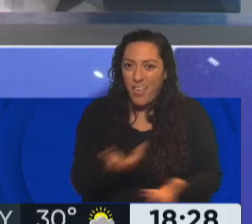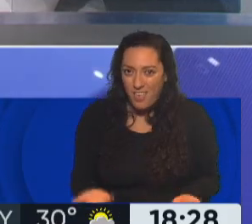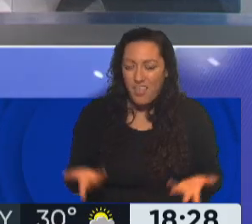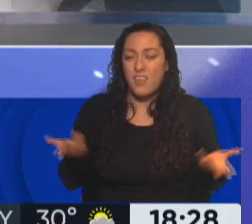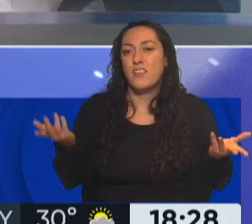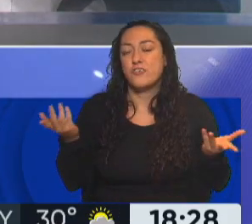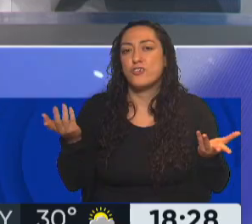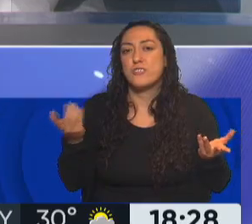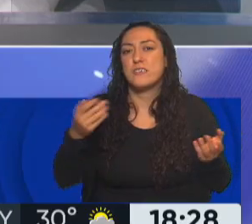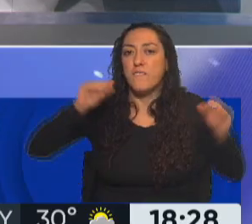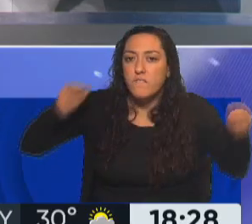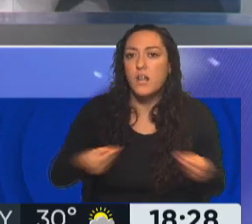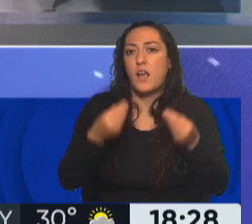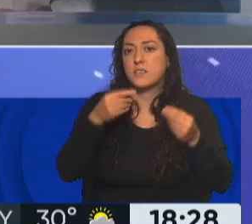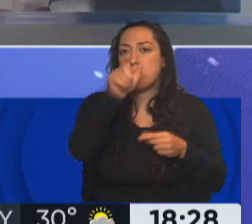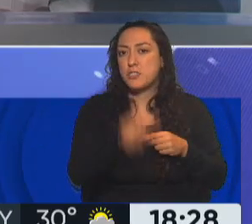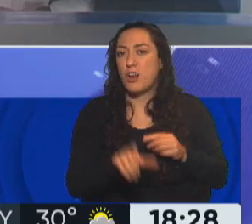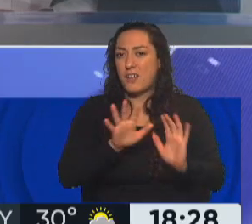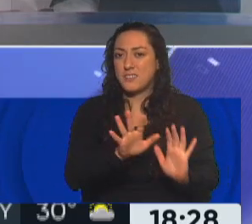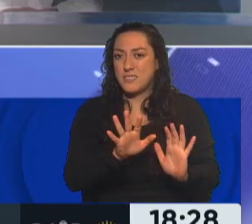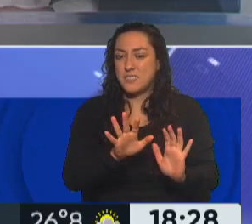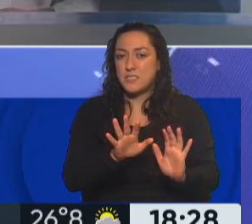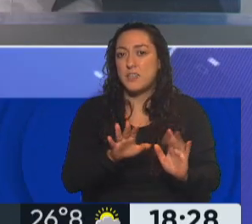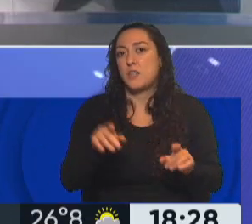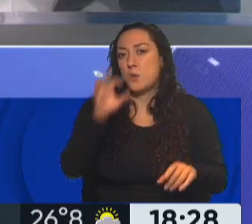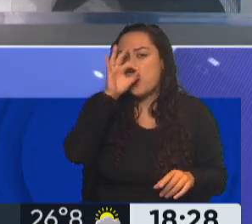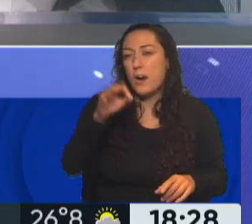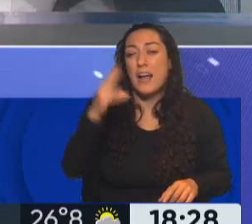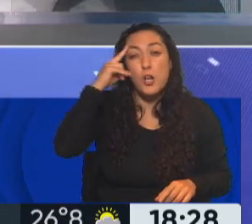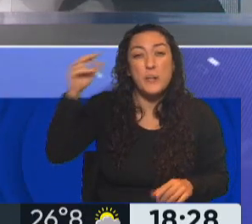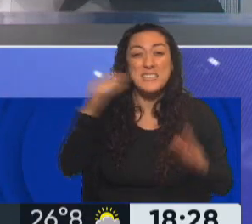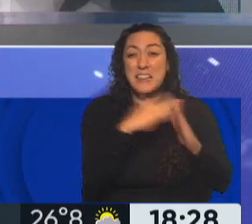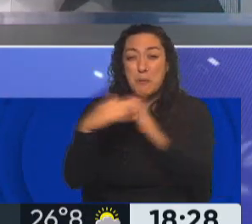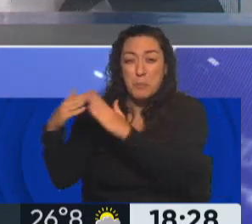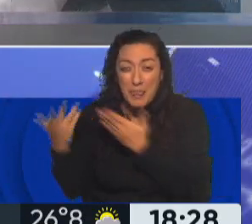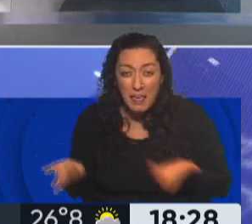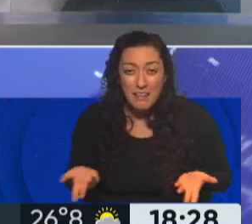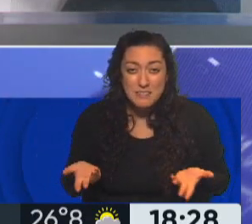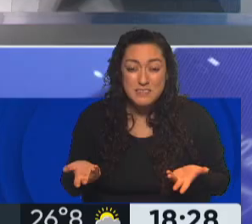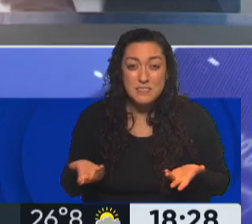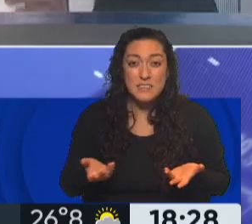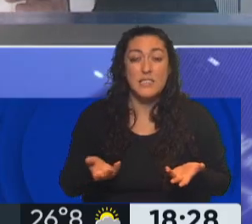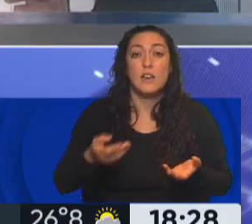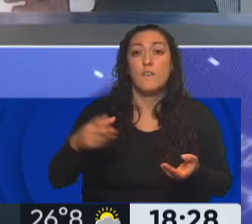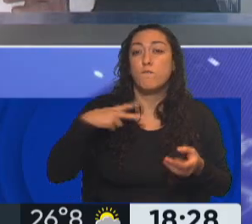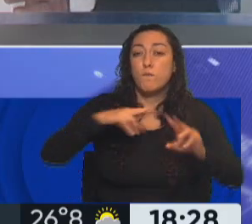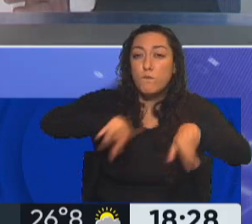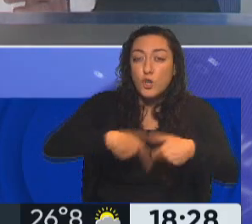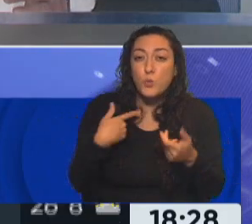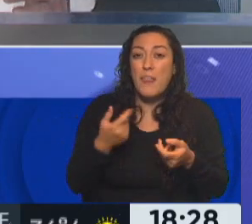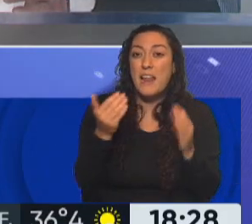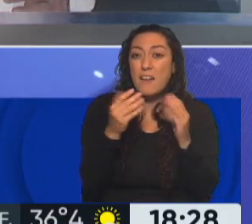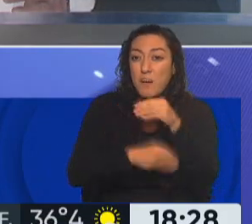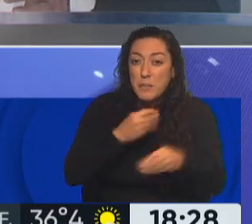puede ser nunca fracasada una persona que en Manhattan tiene 900 propiedades y quintuplicó la fortuna familiar, sus visiones